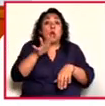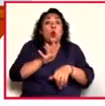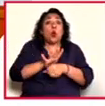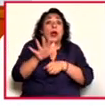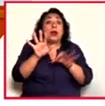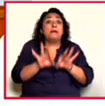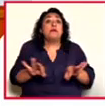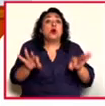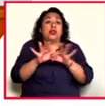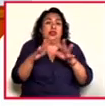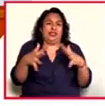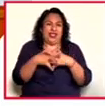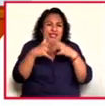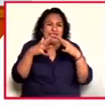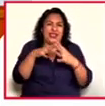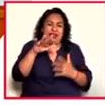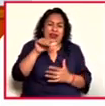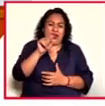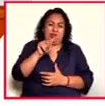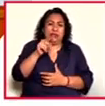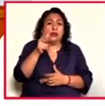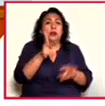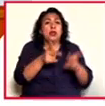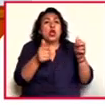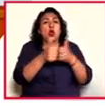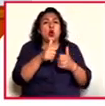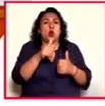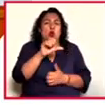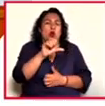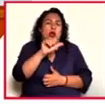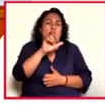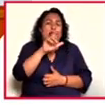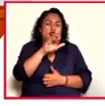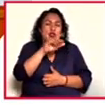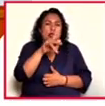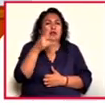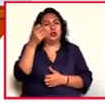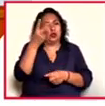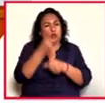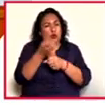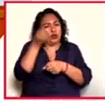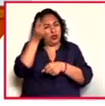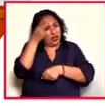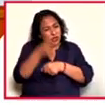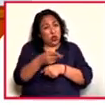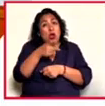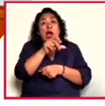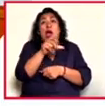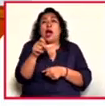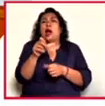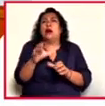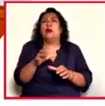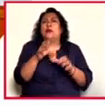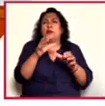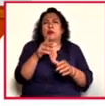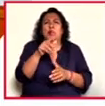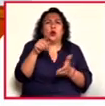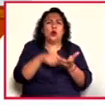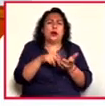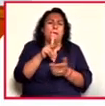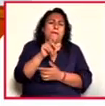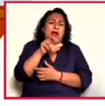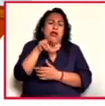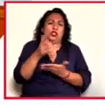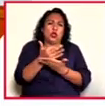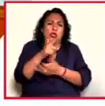de Castas, platicamos con Carmen Saucedo Zarco, subdirectora de Investigación Histórica en la Conservaduría del Palacio Nacional. Esto fue lo